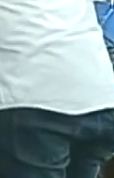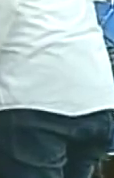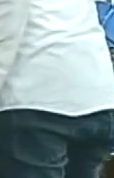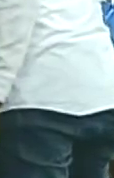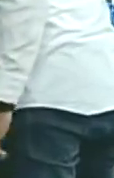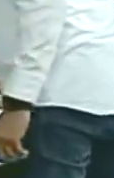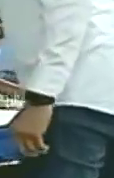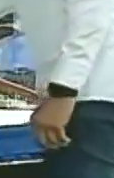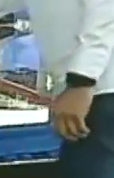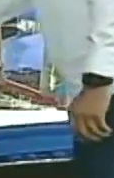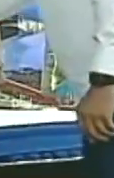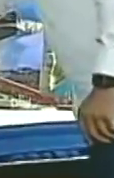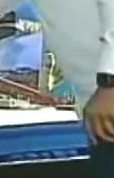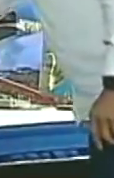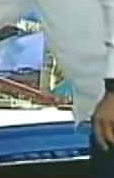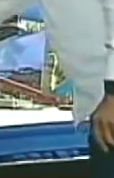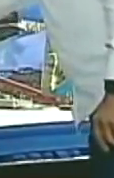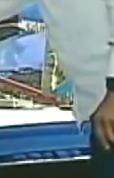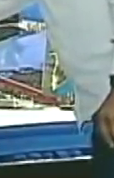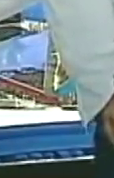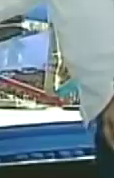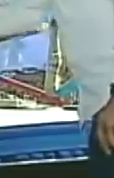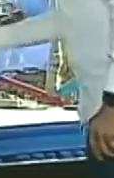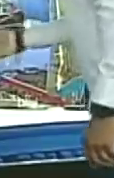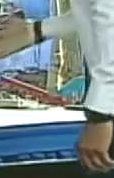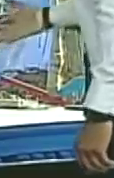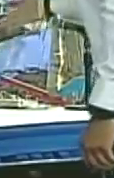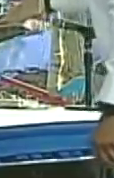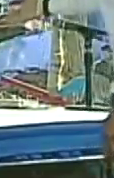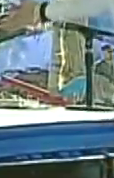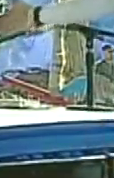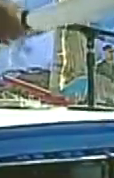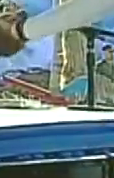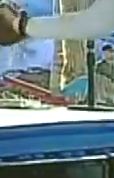Estamos ahí con nuestro viceministro apoyándolo, con nuestra palabra de paz. No podemos nosotros.